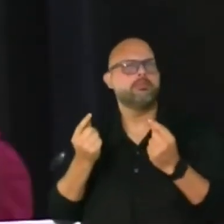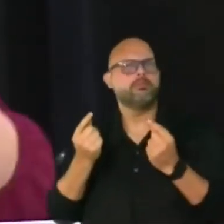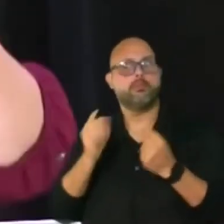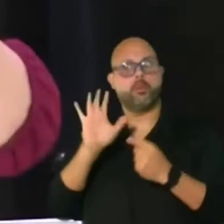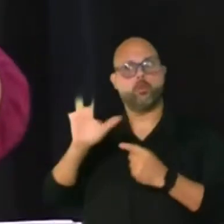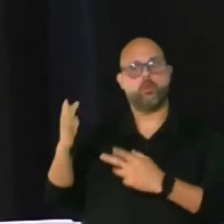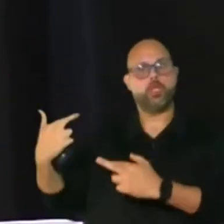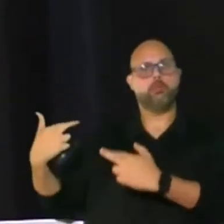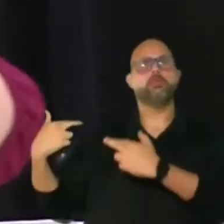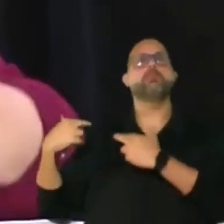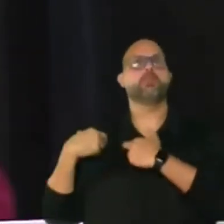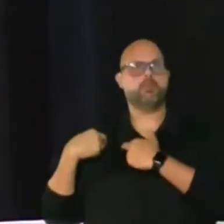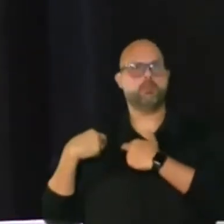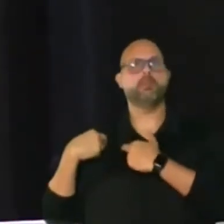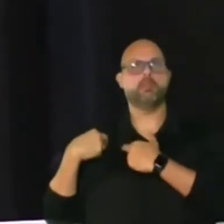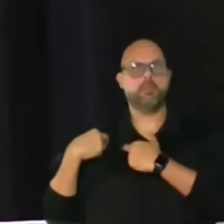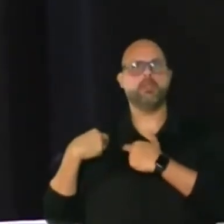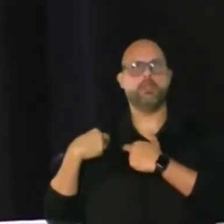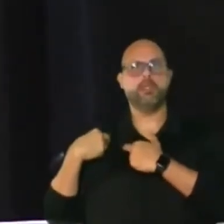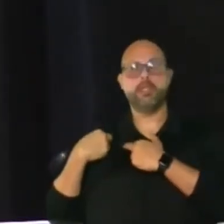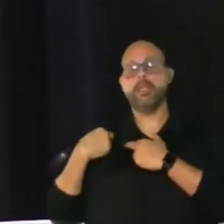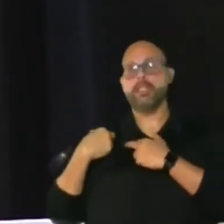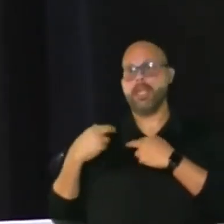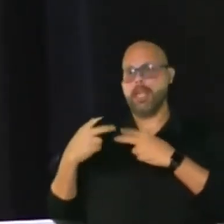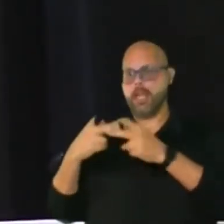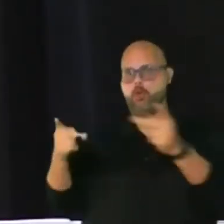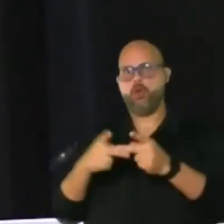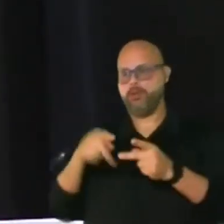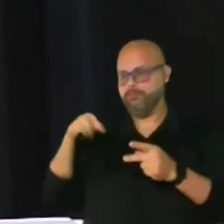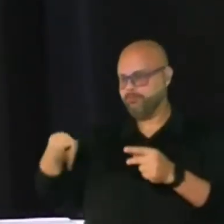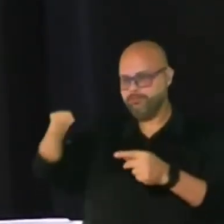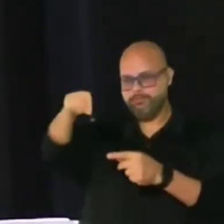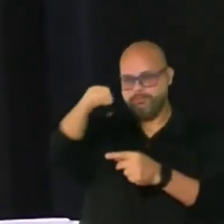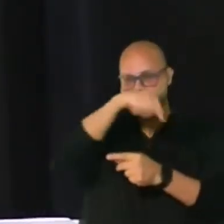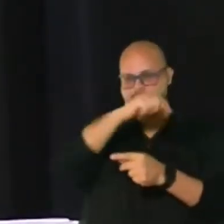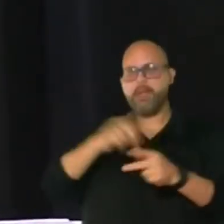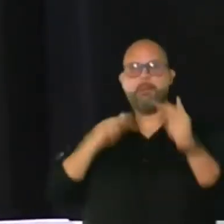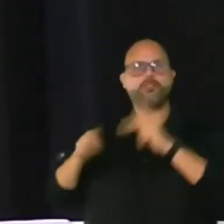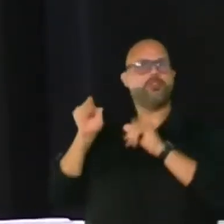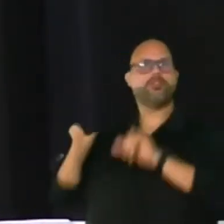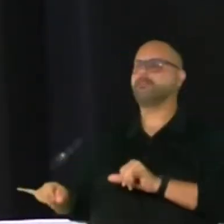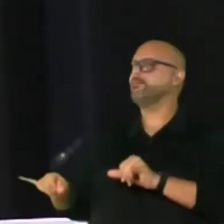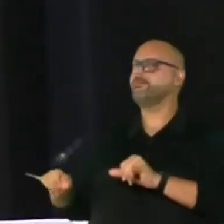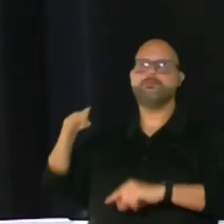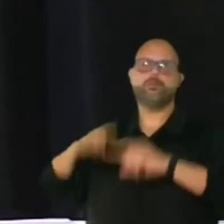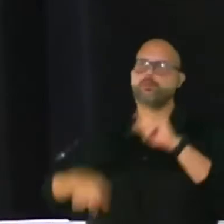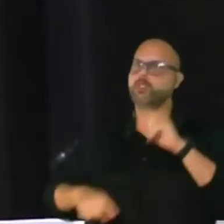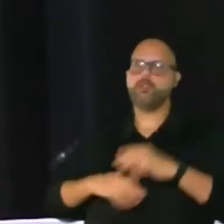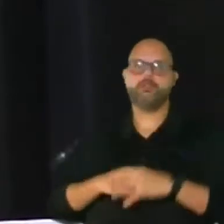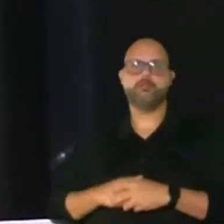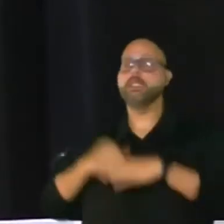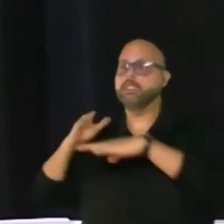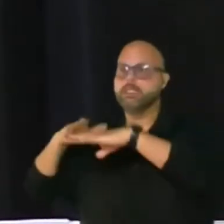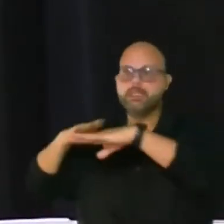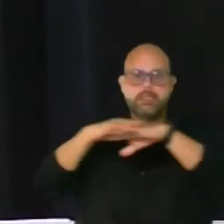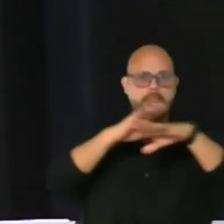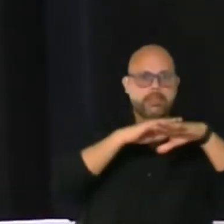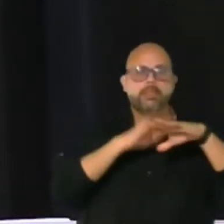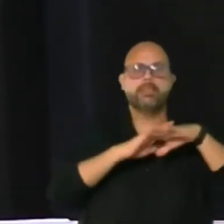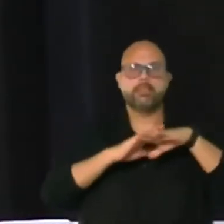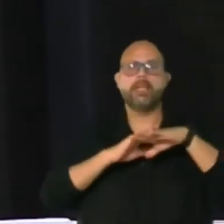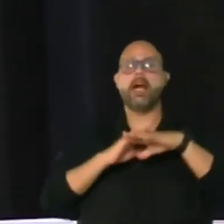de que alrededor de estos negocios no se queden las personas. Y hacemos un llamado también a los ciudadanos, porque de esta